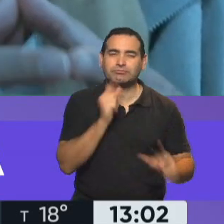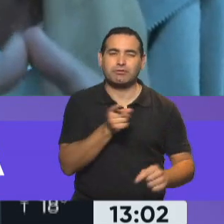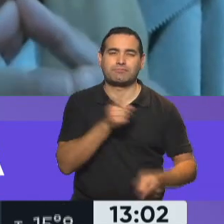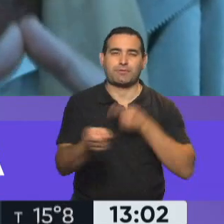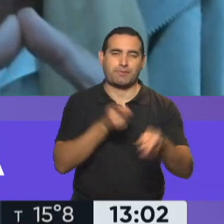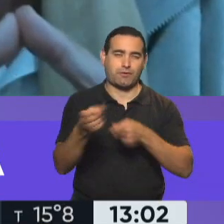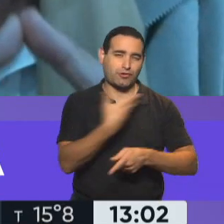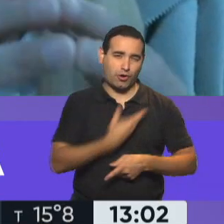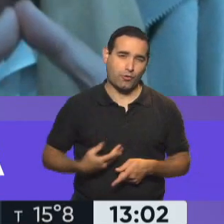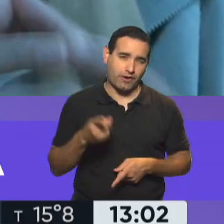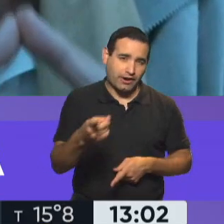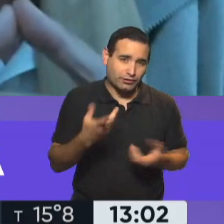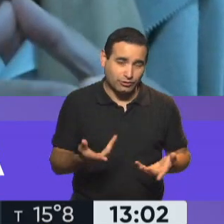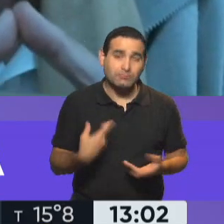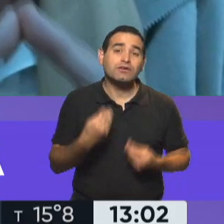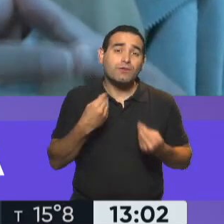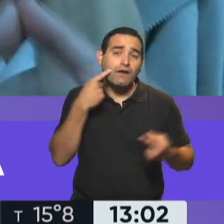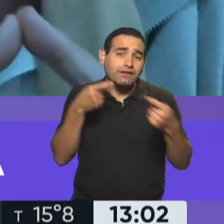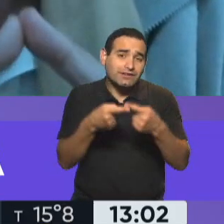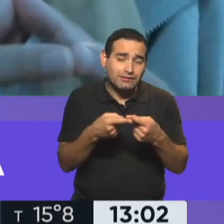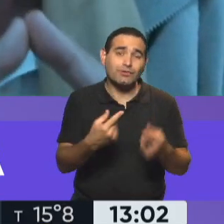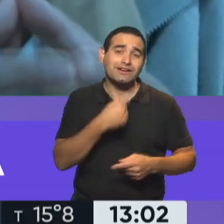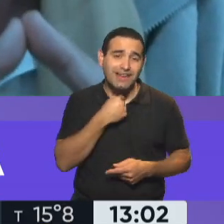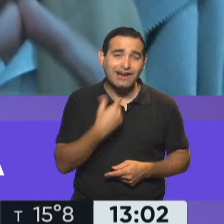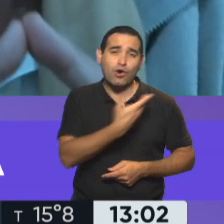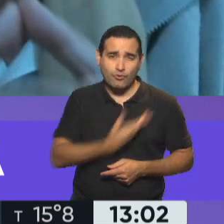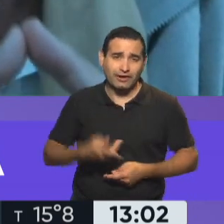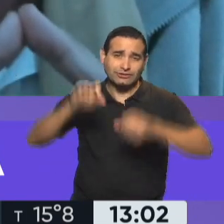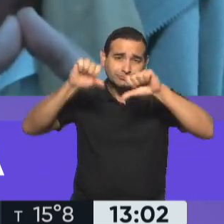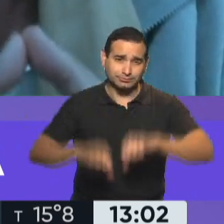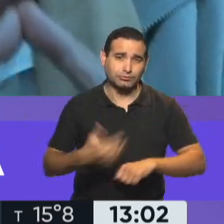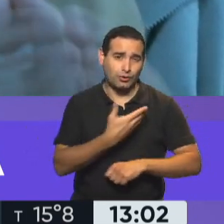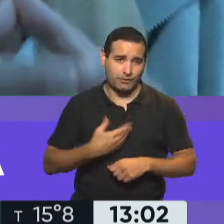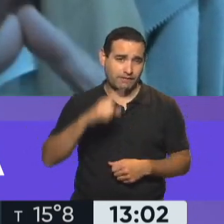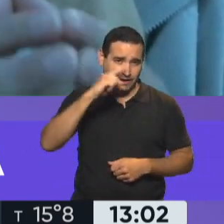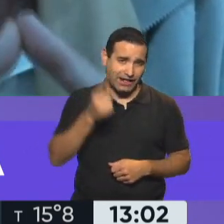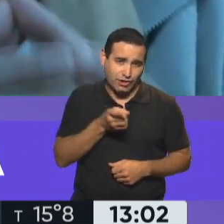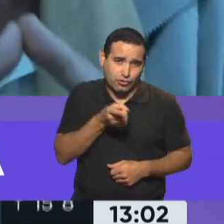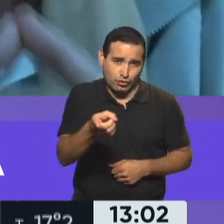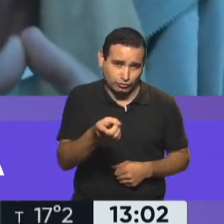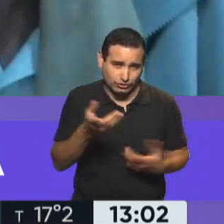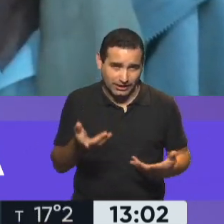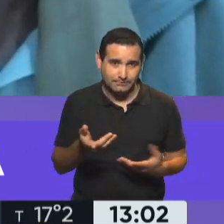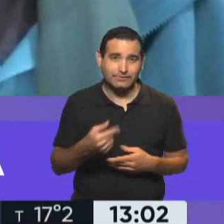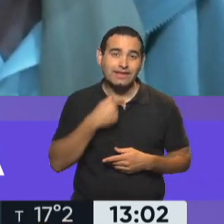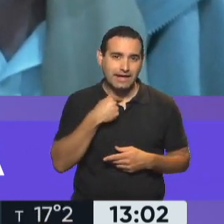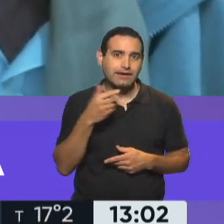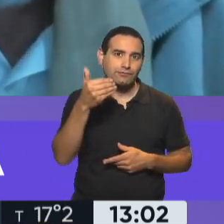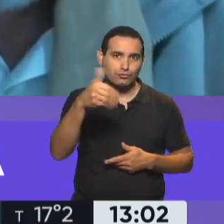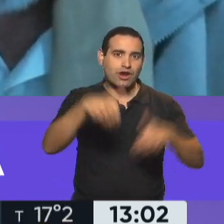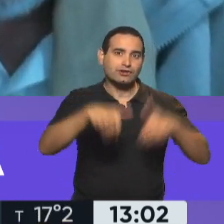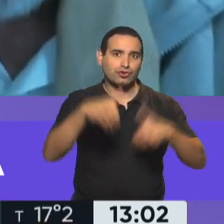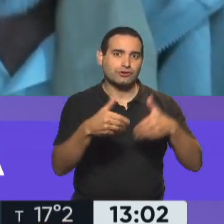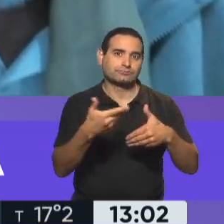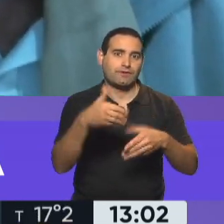verdaderas intenciones que tiene, que no es otra que de lesionar al gobierno de Alberto Fernández y mejorar las perspectivas electorales que tiene